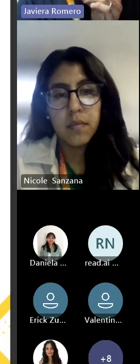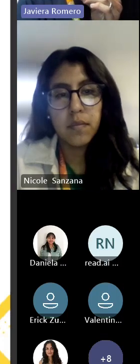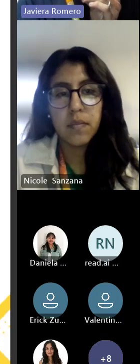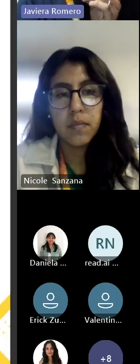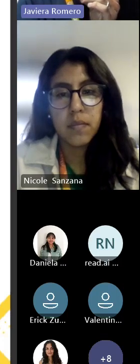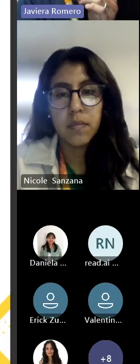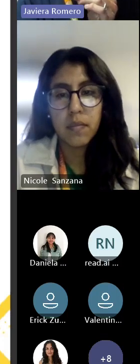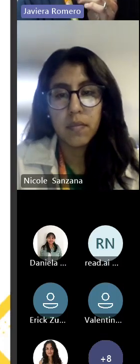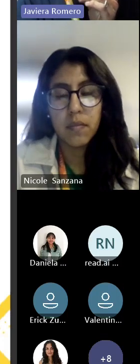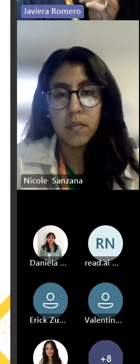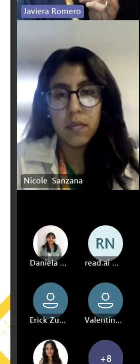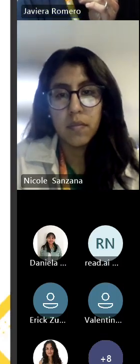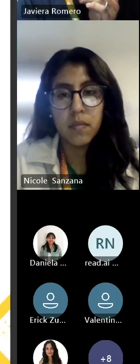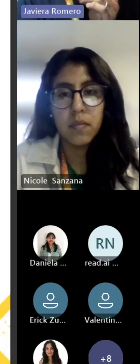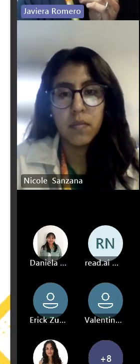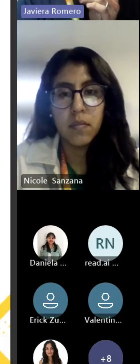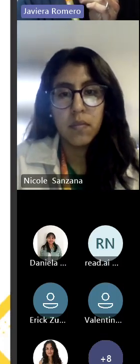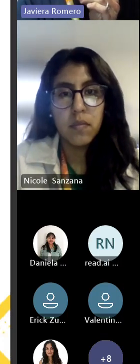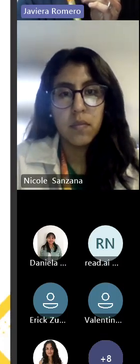alerta observadas en la escuela.